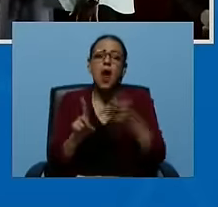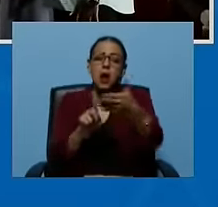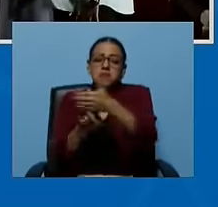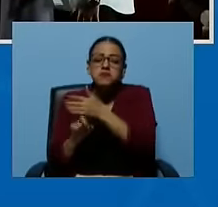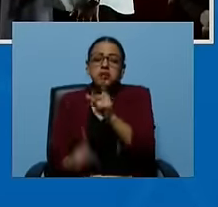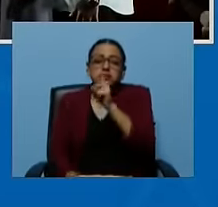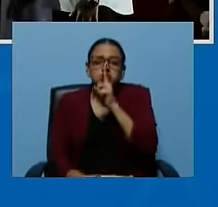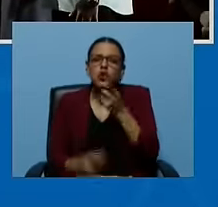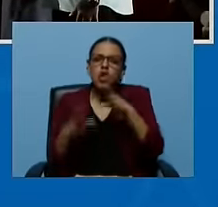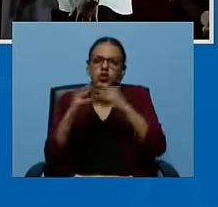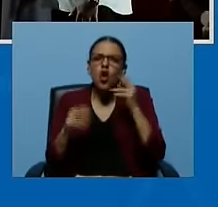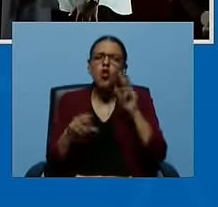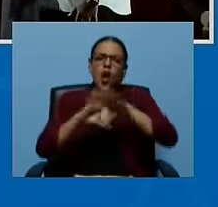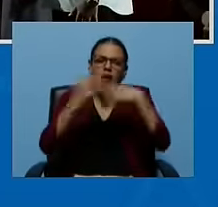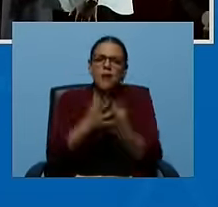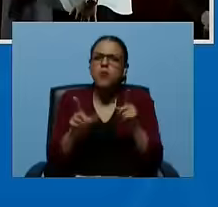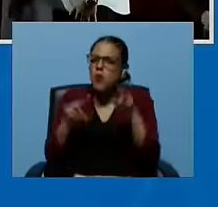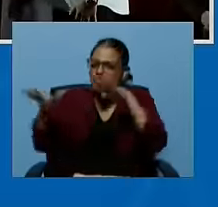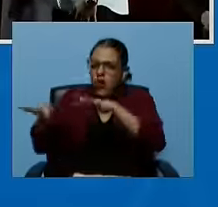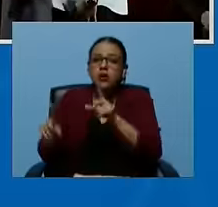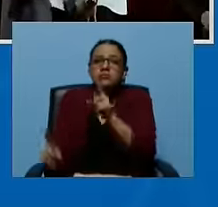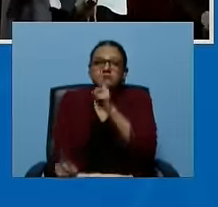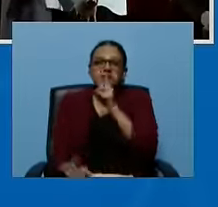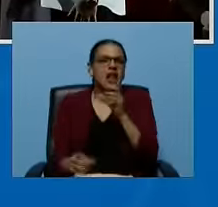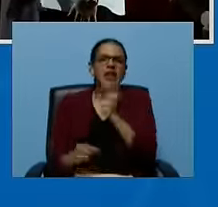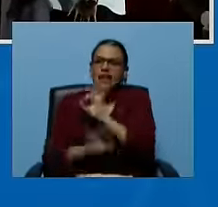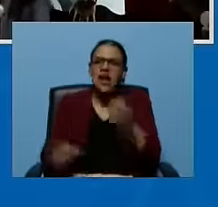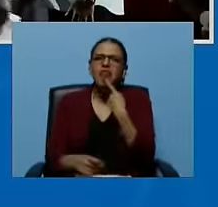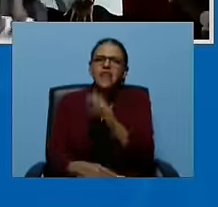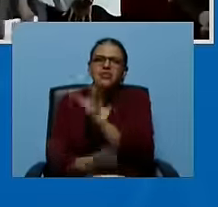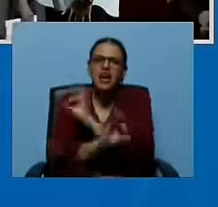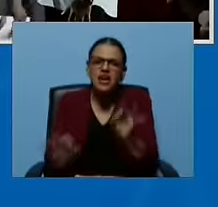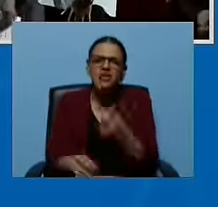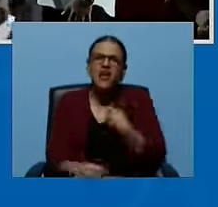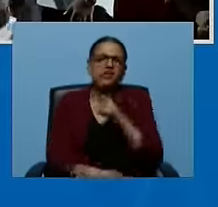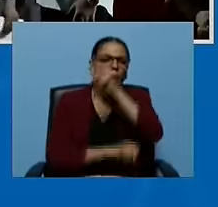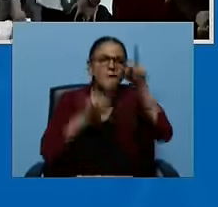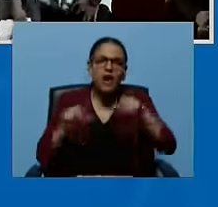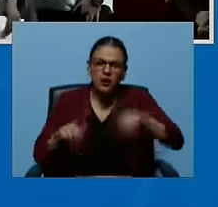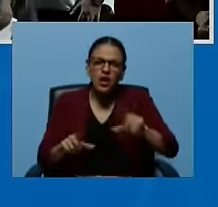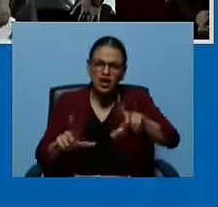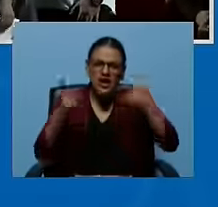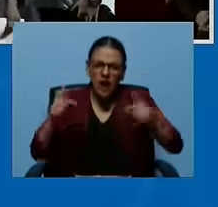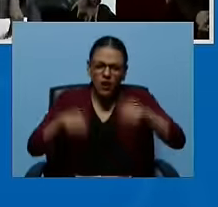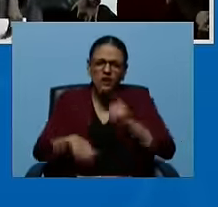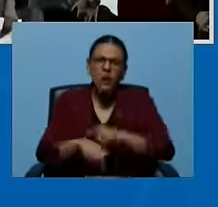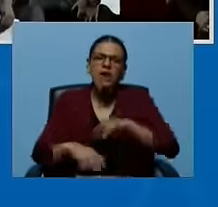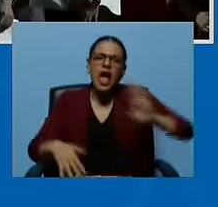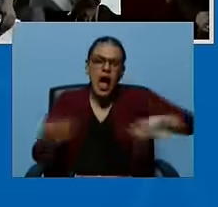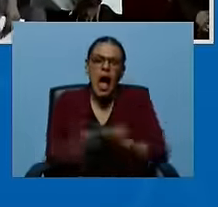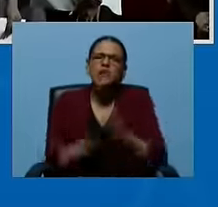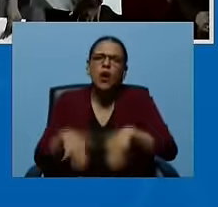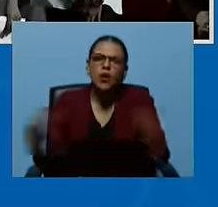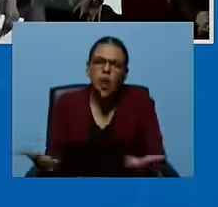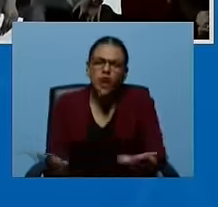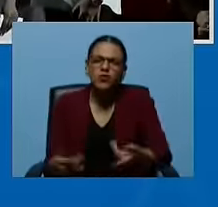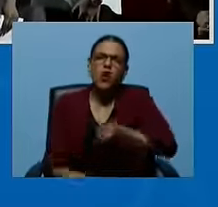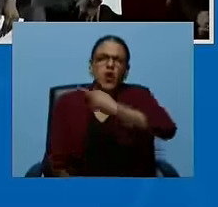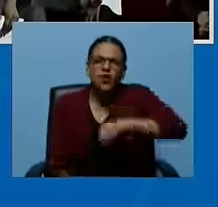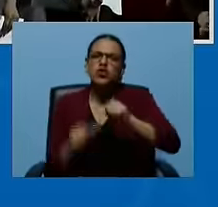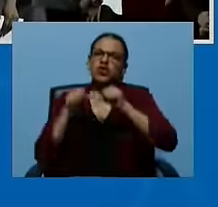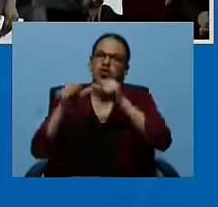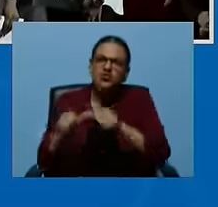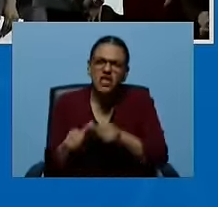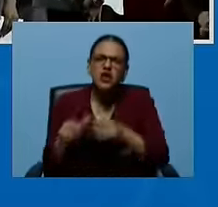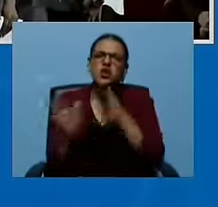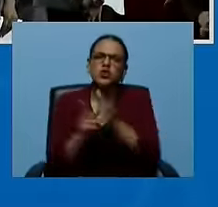todo el mundo guardando silencio. Y me pregunto, desde La Guaira, ¿hasta cuándo vamos a seguir con